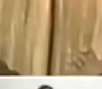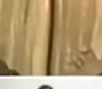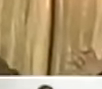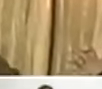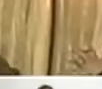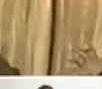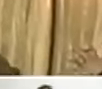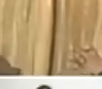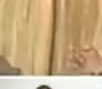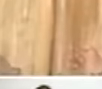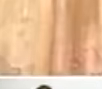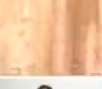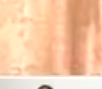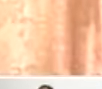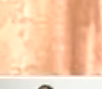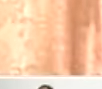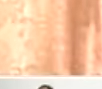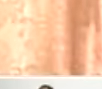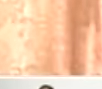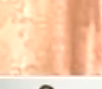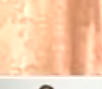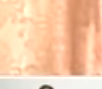padre Numa Molina,